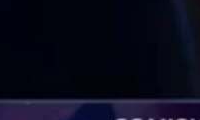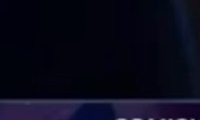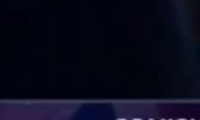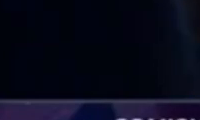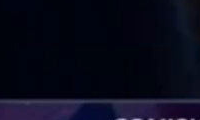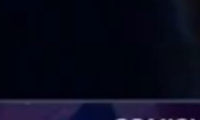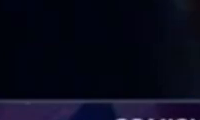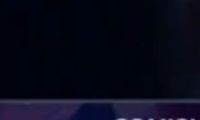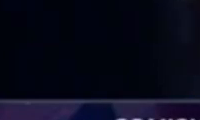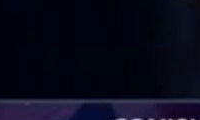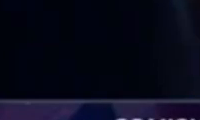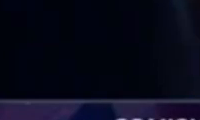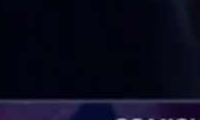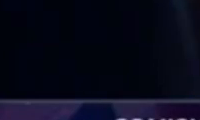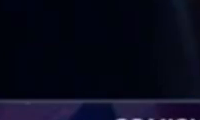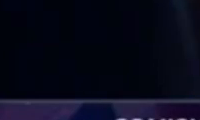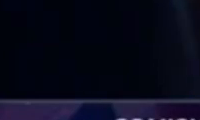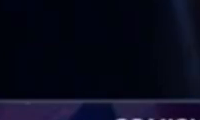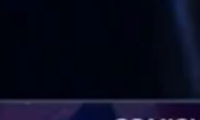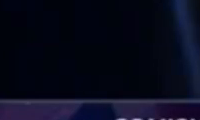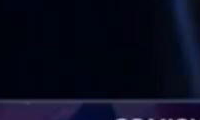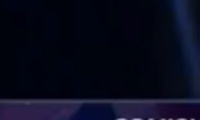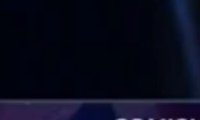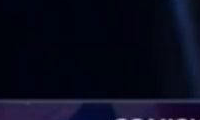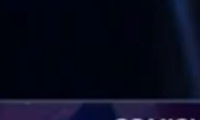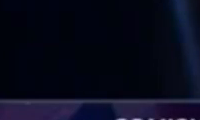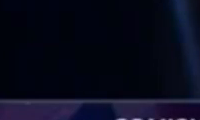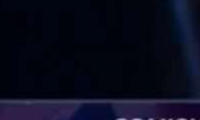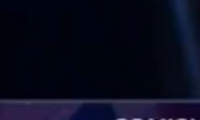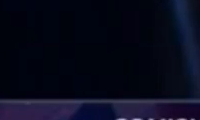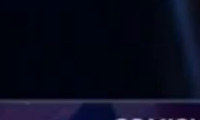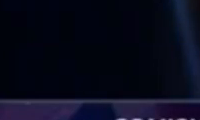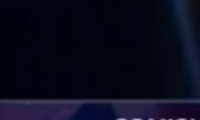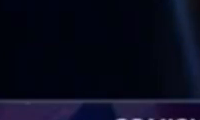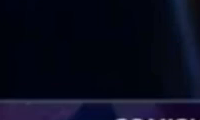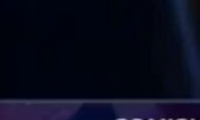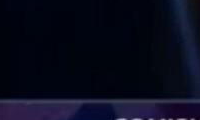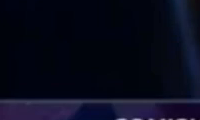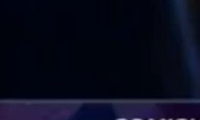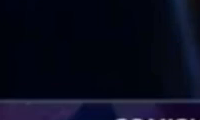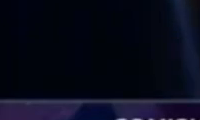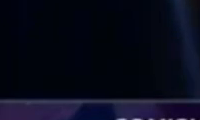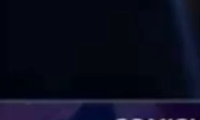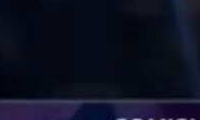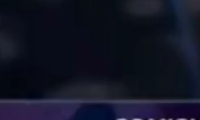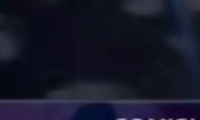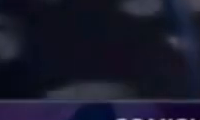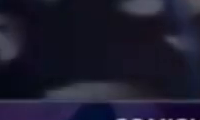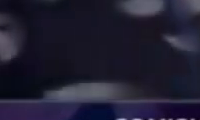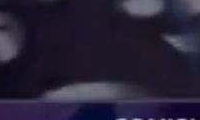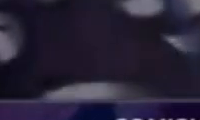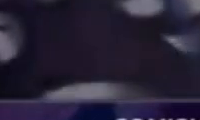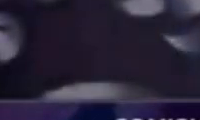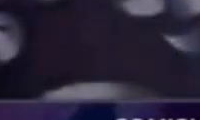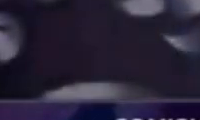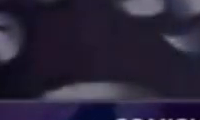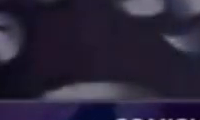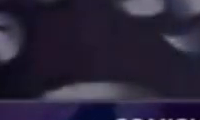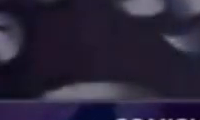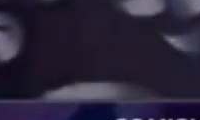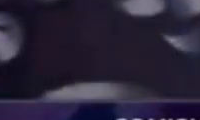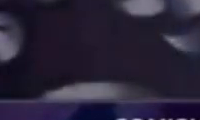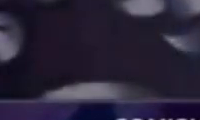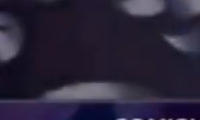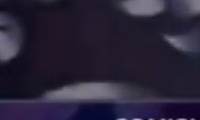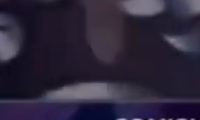Muchas gracias, senadora presidenta. Sí quiero mencionar que al día de hoy estamos